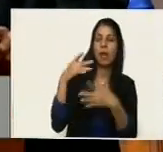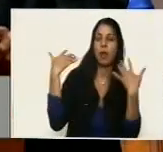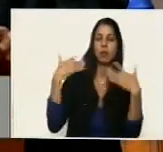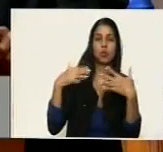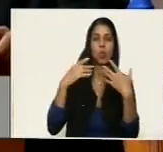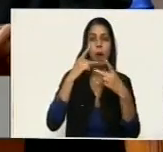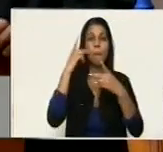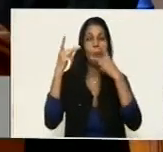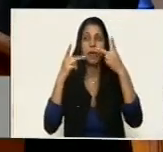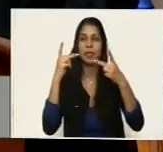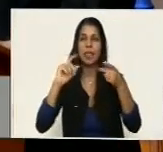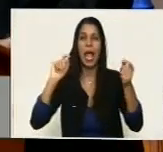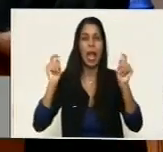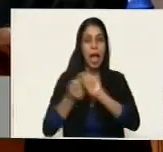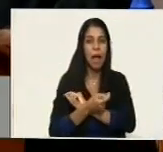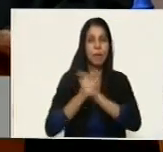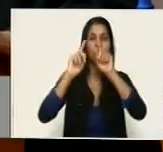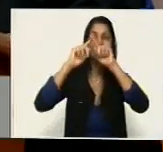de cambio